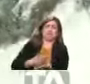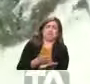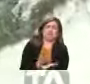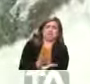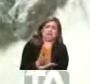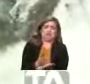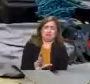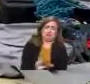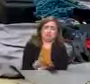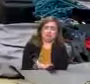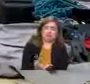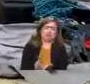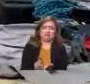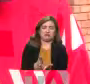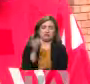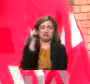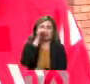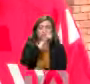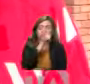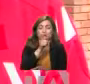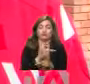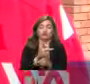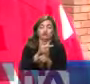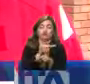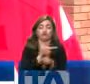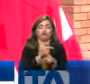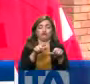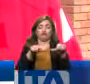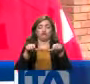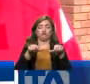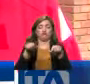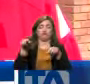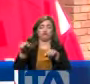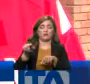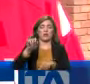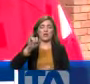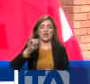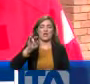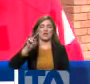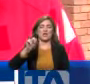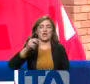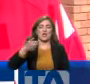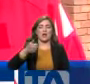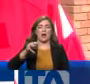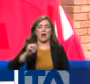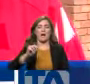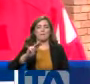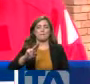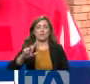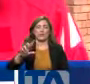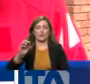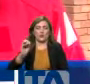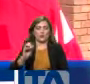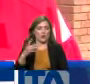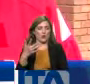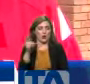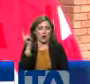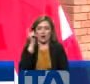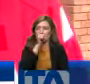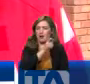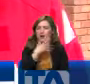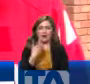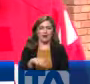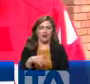son cuidadosos con el trabajo ejecutado. Es el sector del Ingamuyo, en donde cuando se presentan accidentes de este tipo, muy